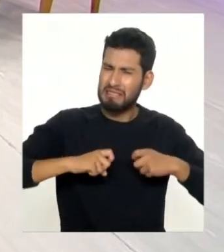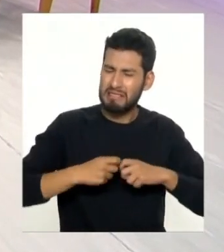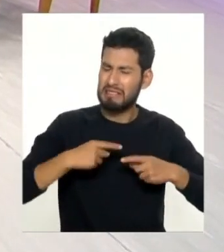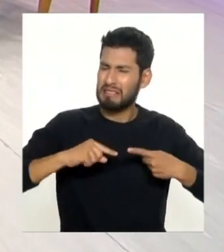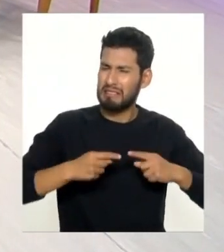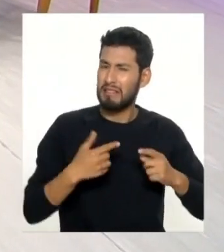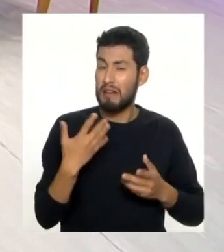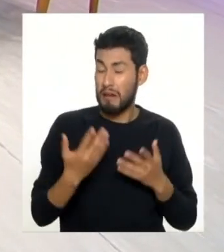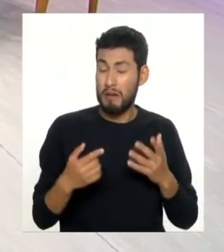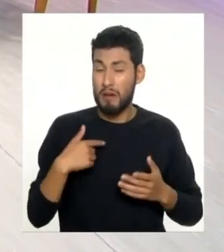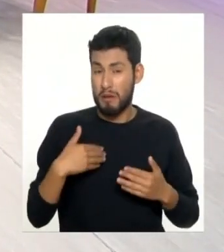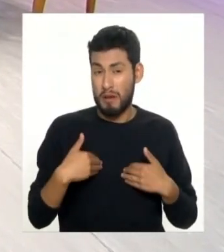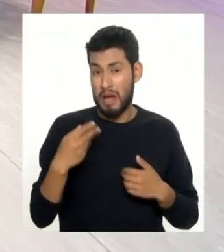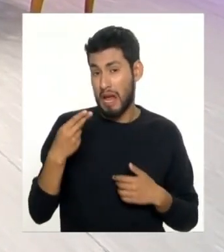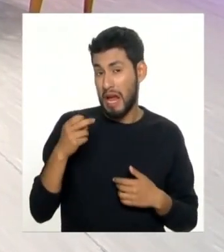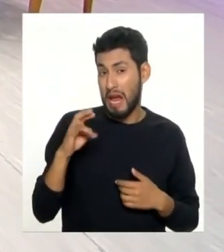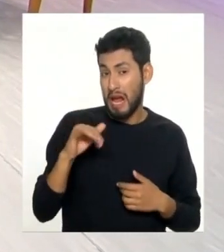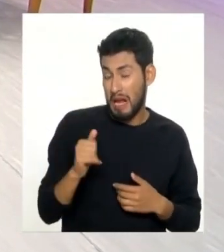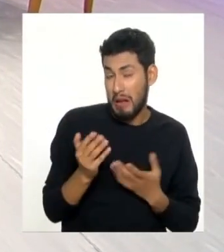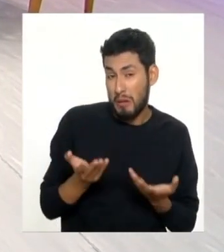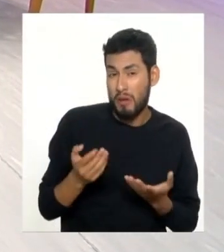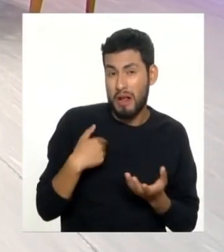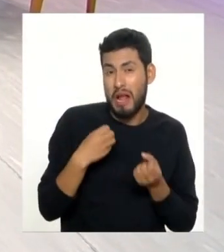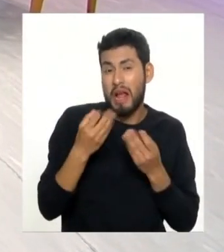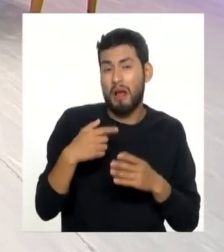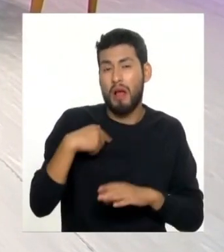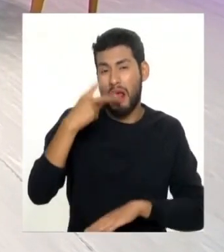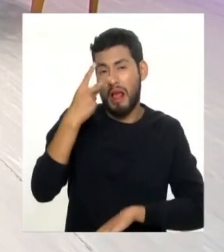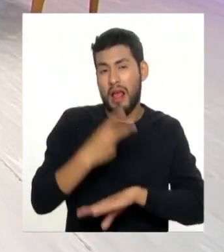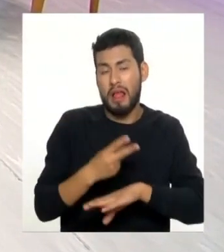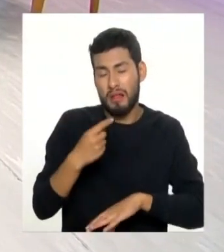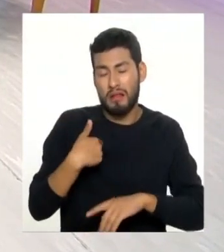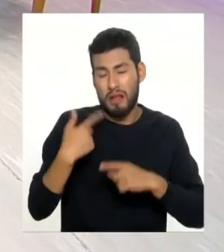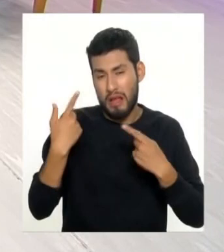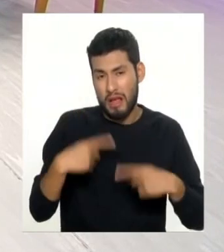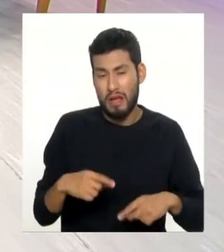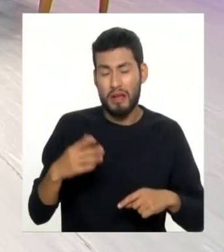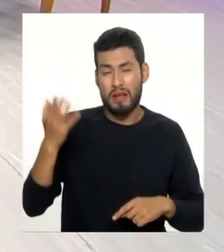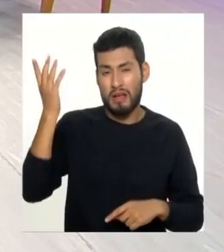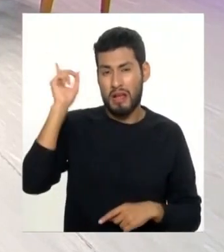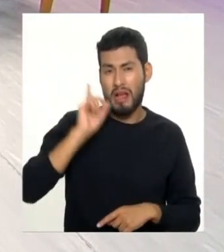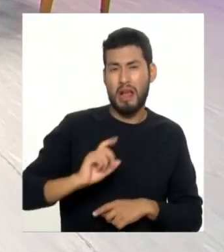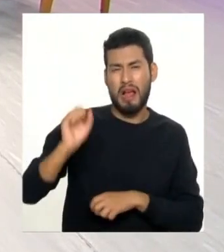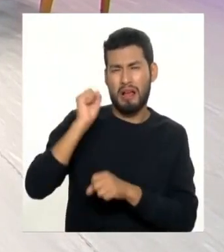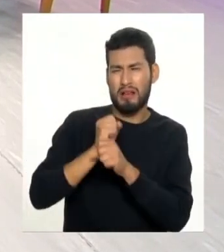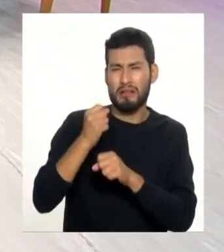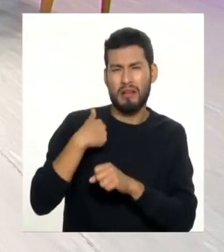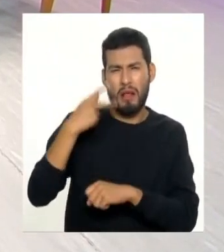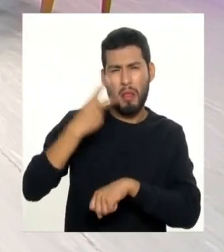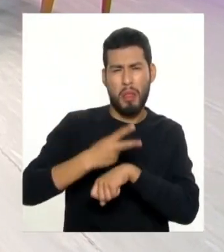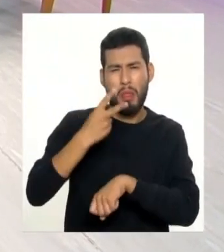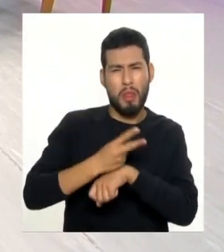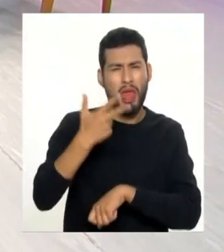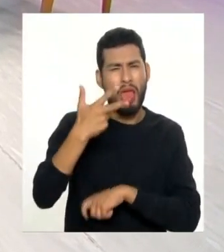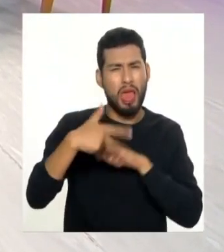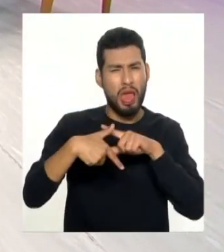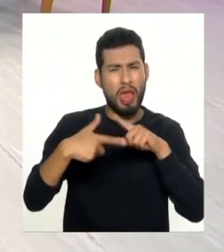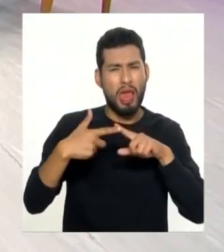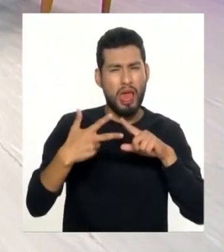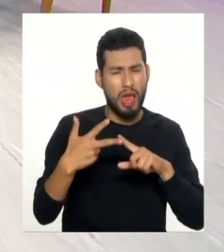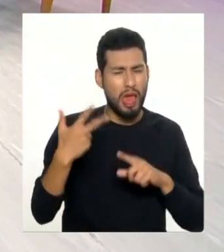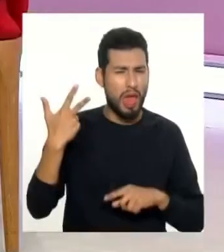tema de que tengo una hernia. A raíz de una caída que también tuve el año pasado, como 3 caídas, y bueno, lo